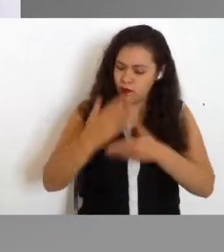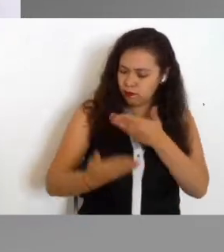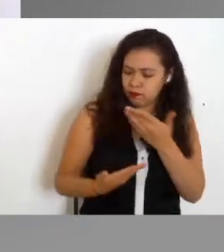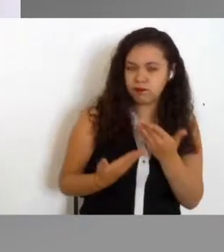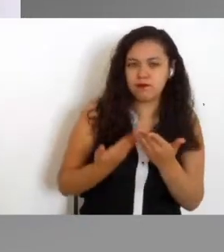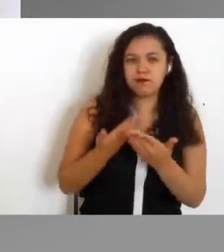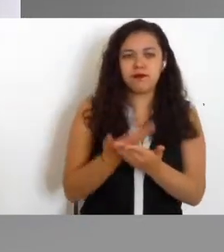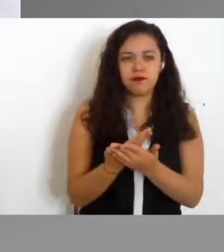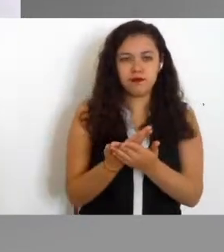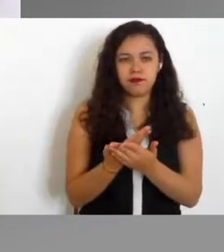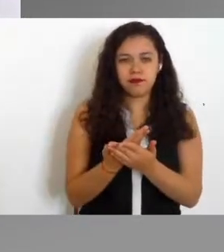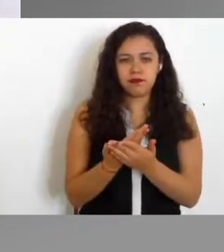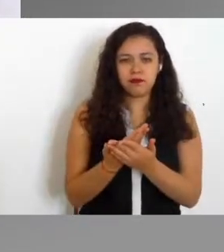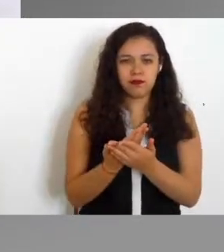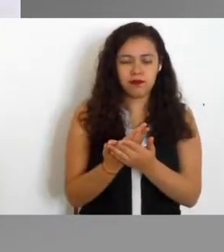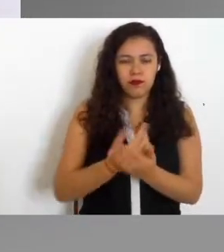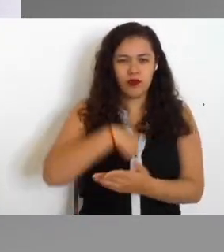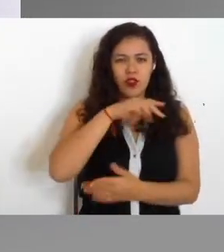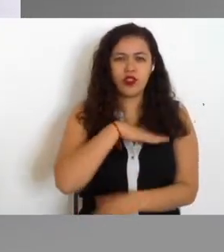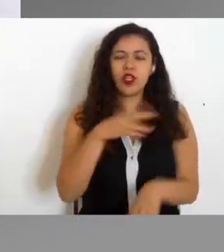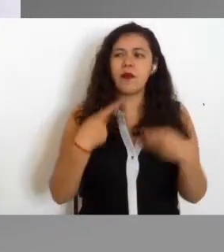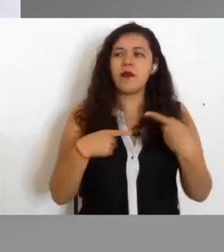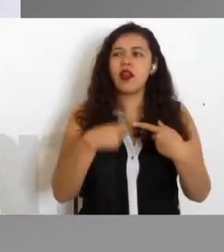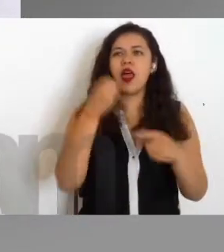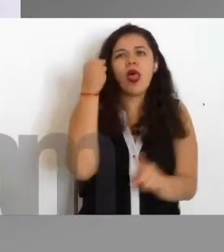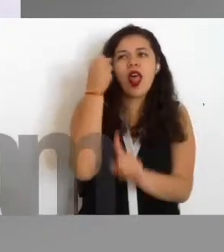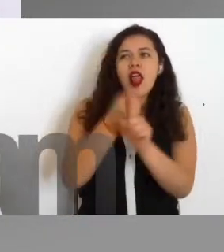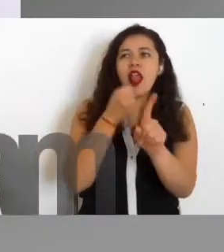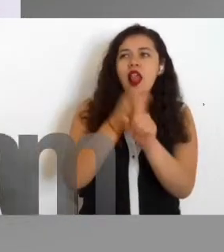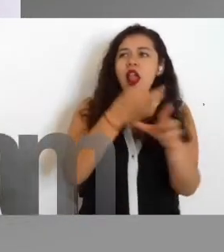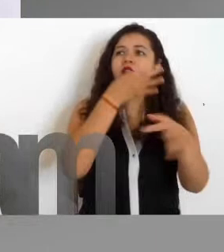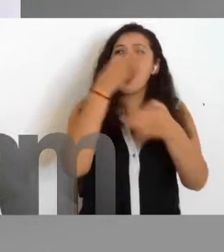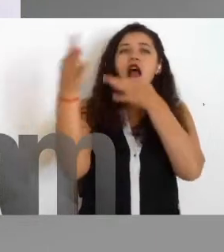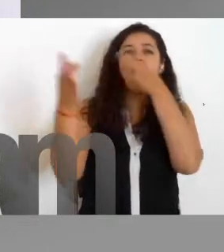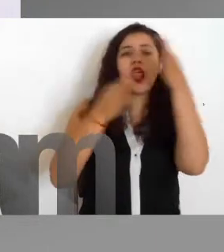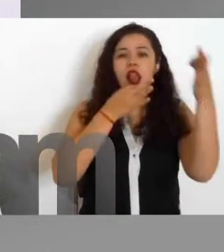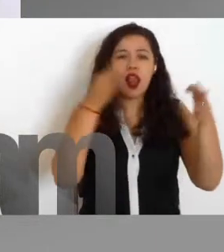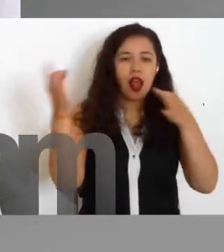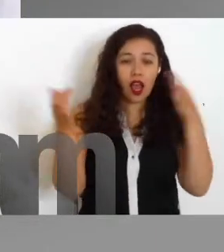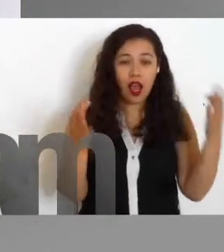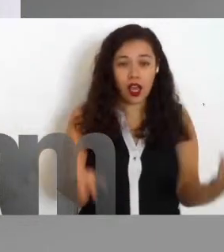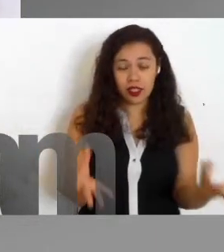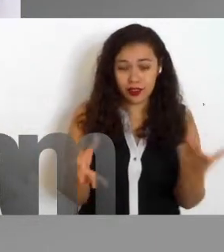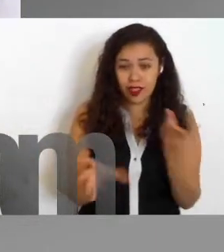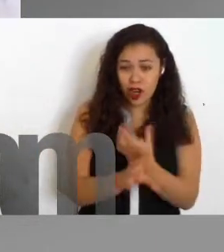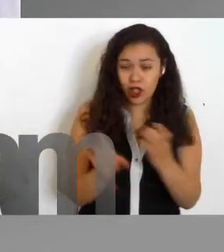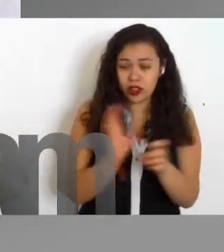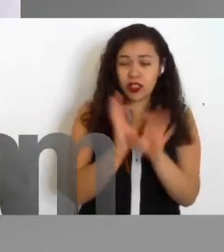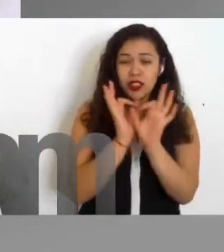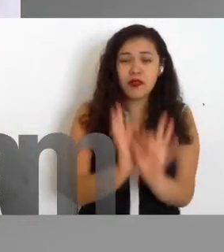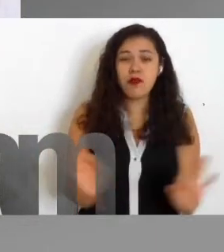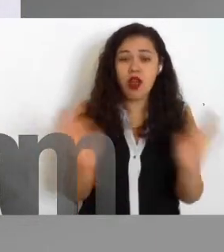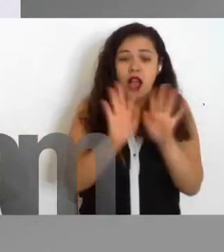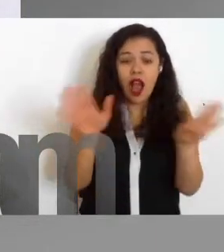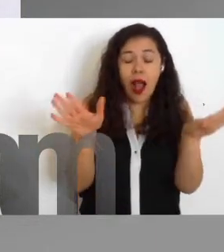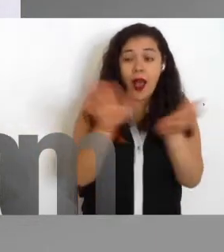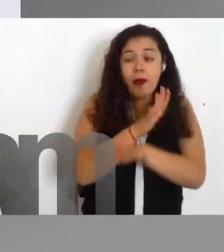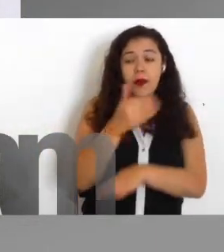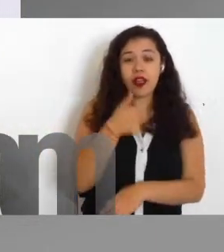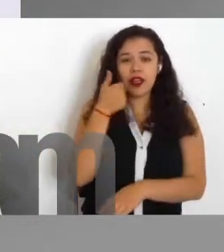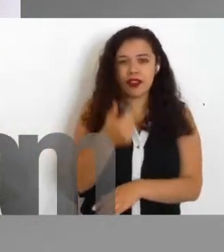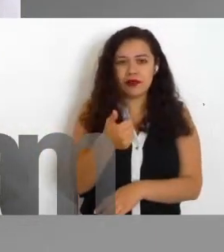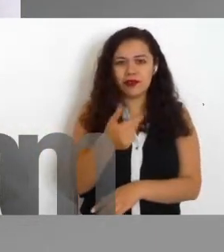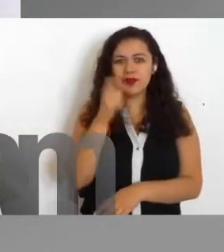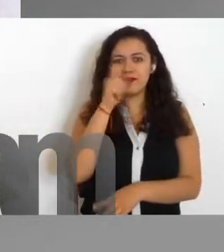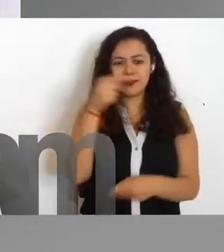nos volvemos también voceros, las personas con discapacidad, de los temas relevantes que nos interesa cambiar, eso también va a ayudar